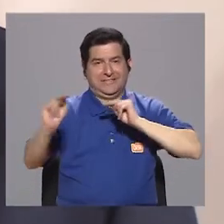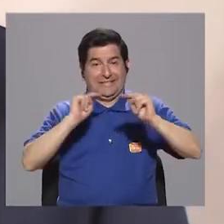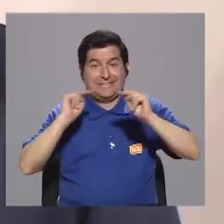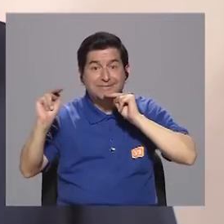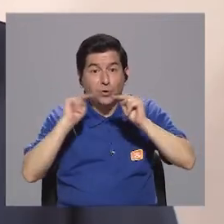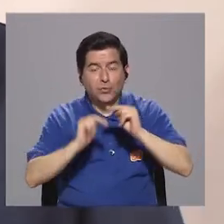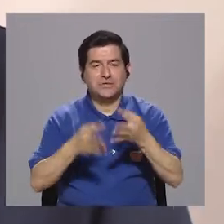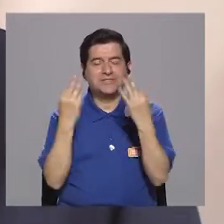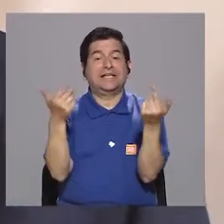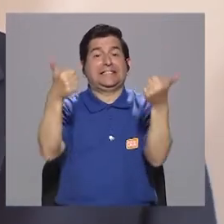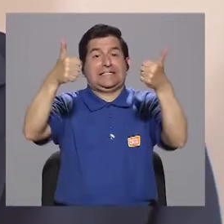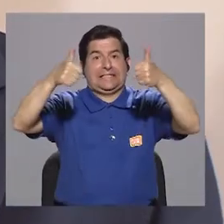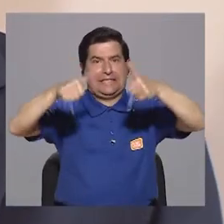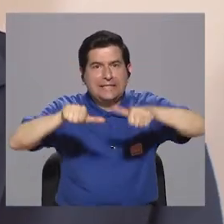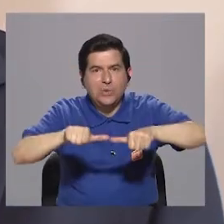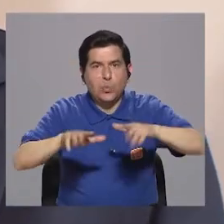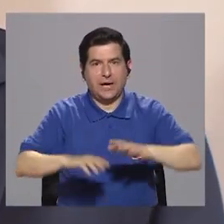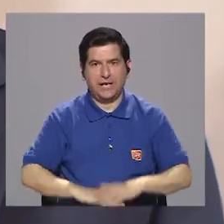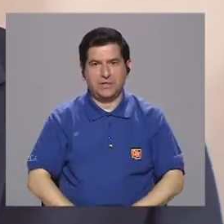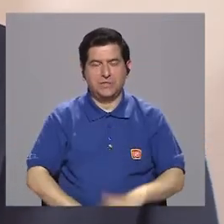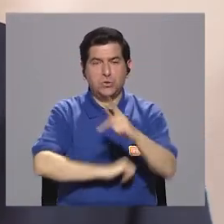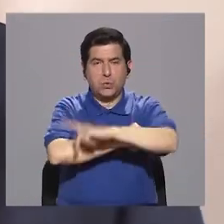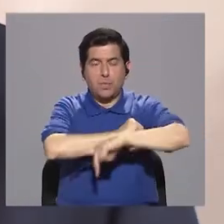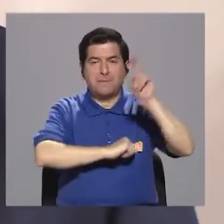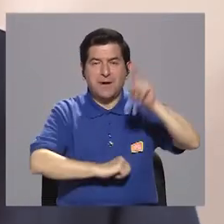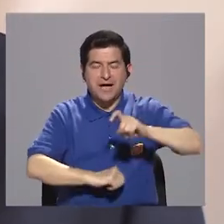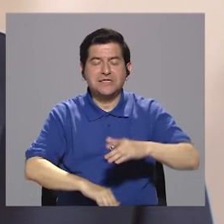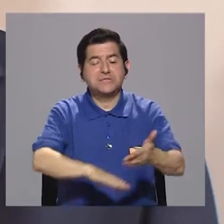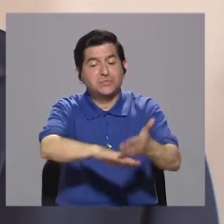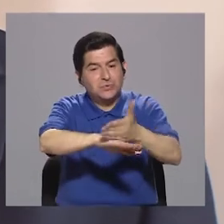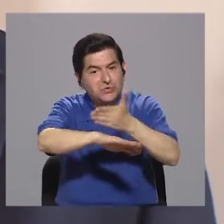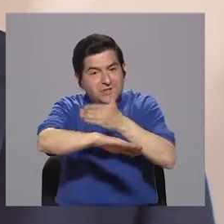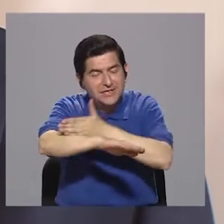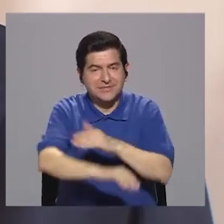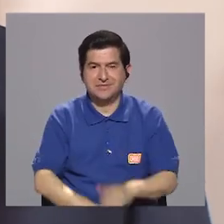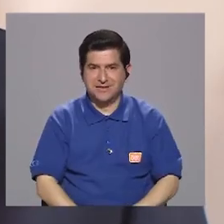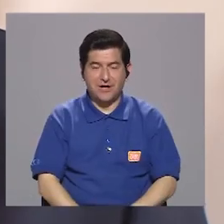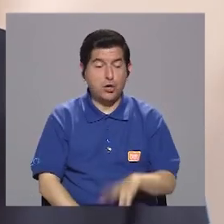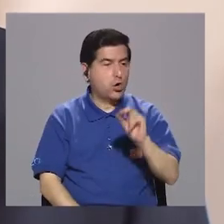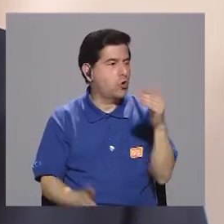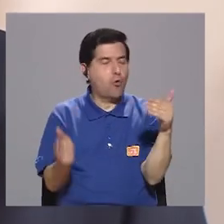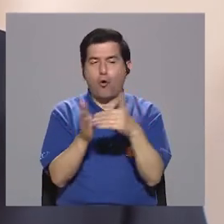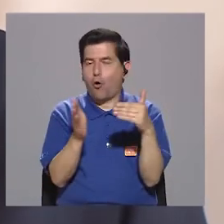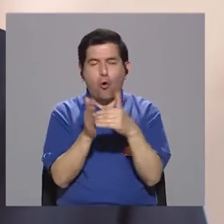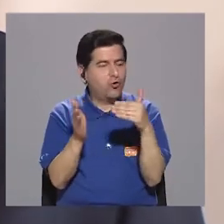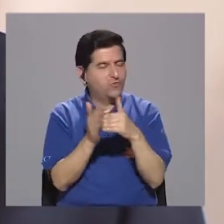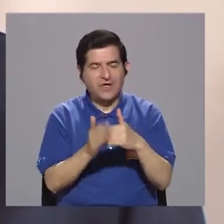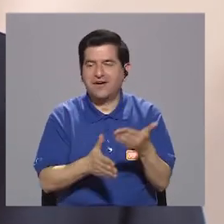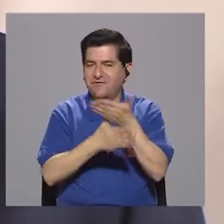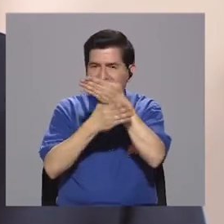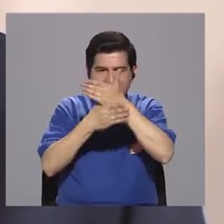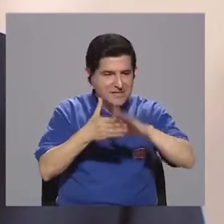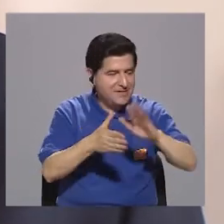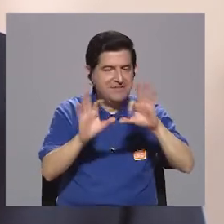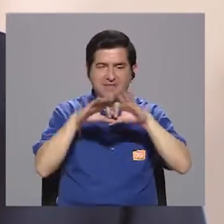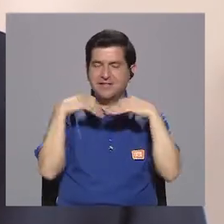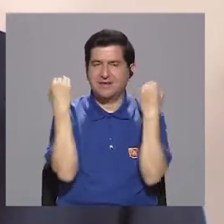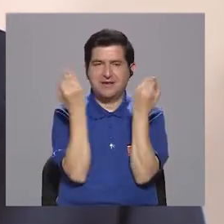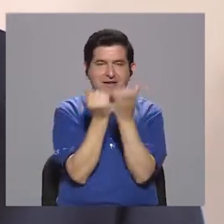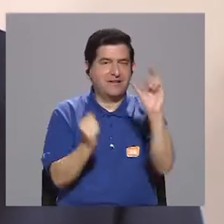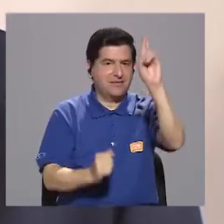que había que buscar acuerdos, que el país tenía que salir adelante y que no había que volver a dividir a la familia